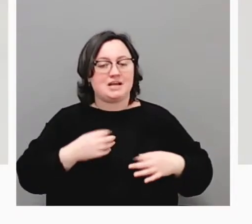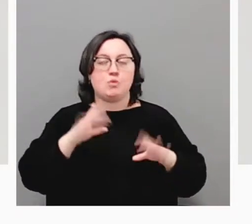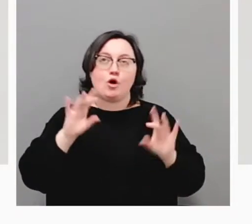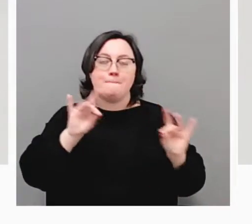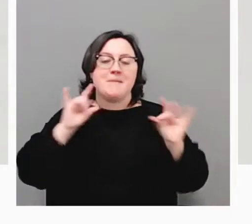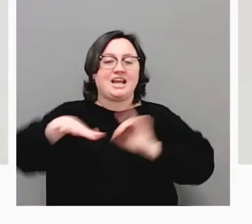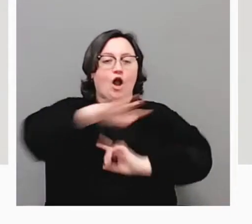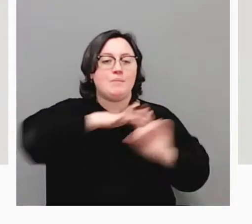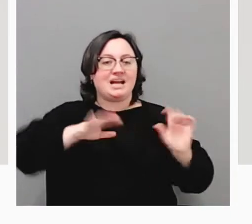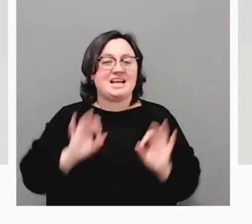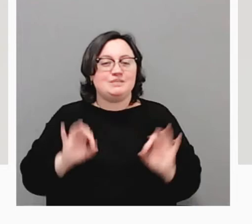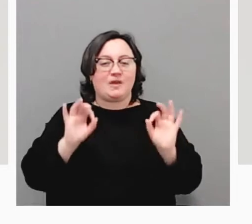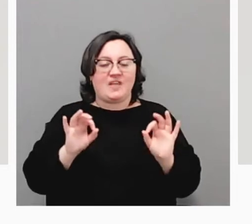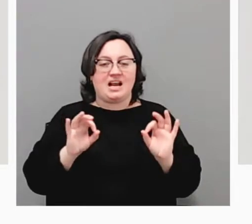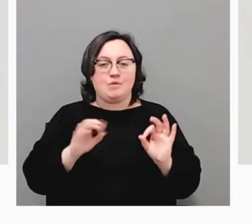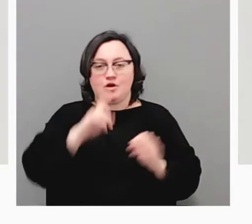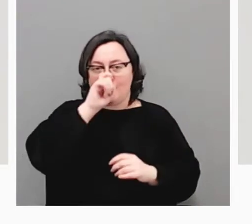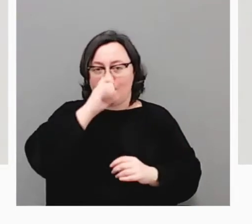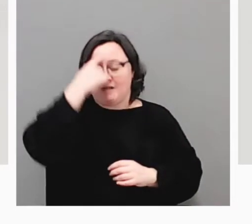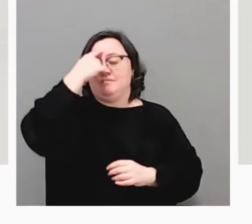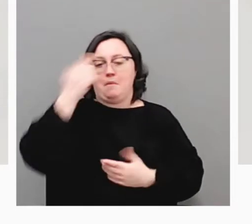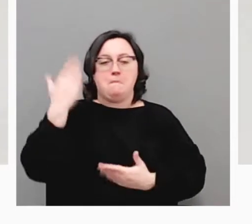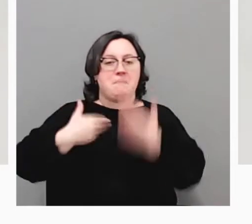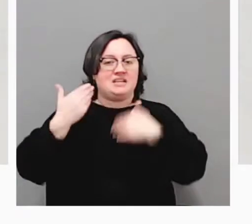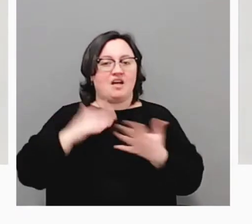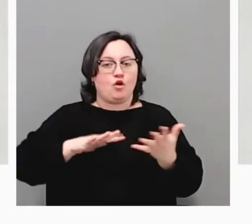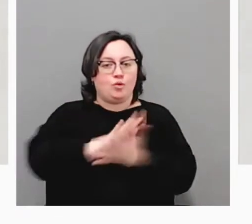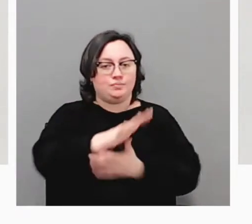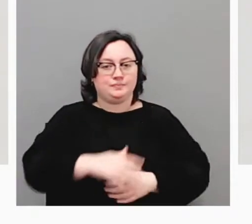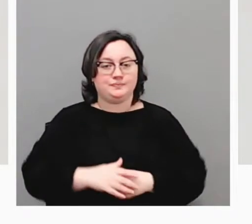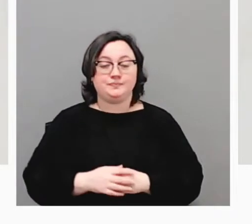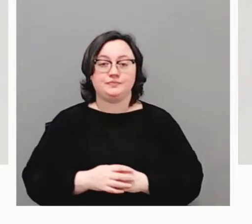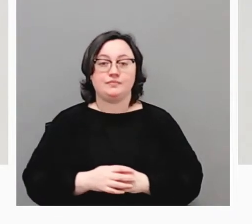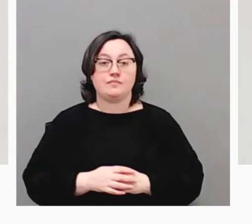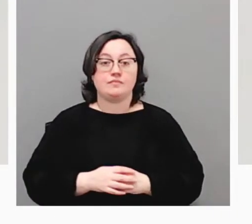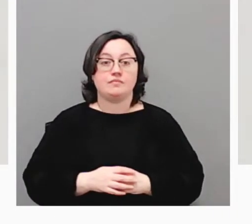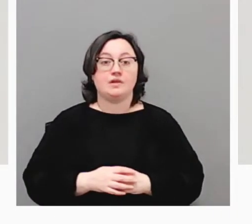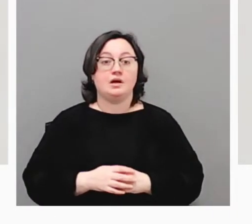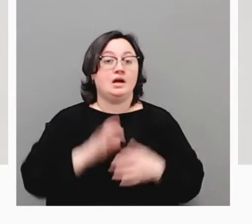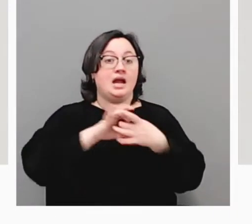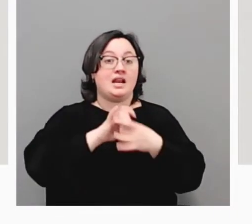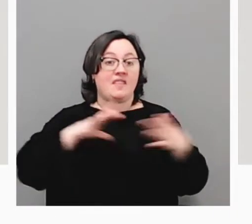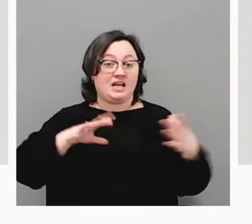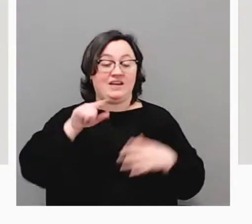atmósfera especial que nos recuerda a su pasado industrial. Nada que ver con este caso de las minas de